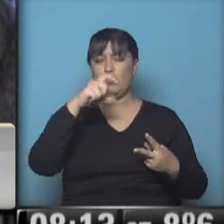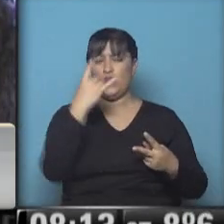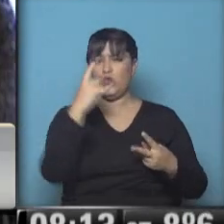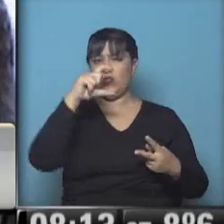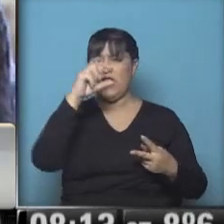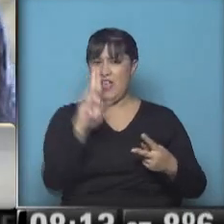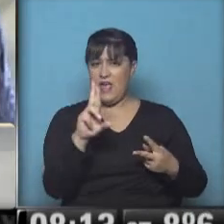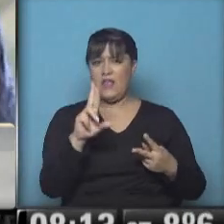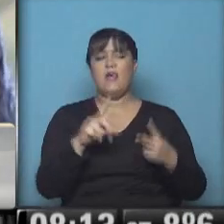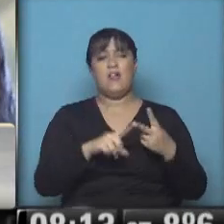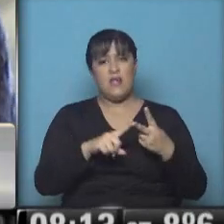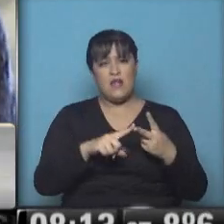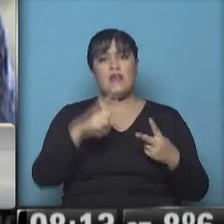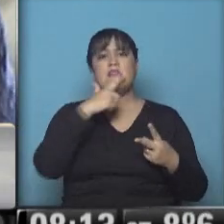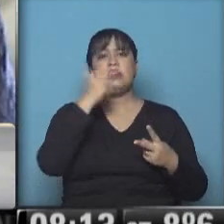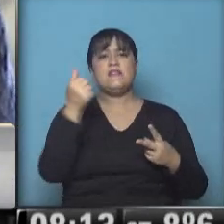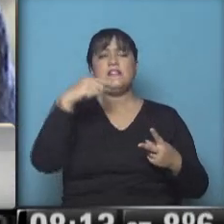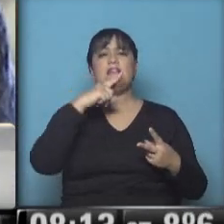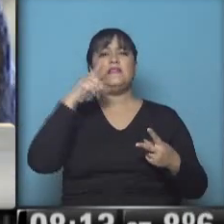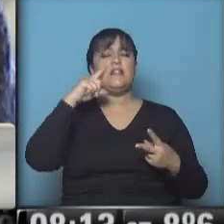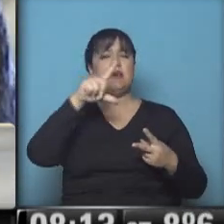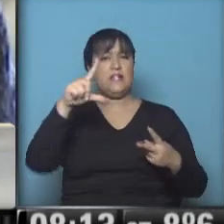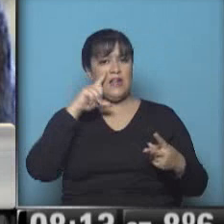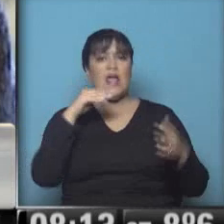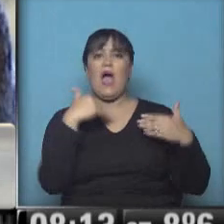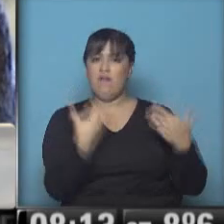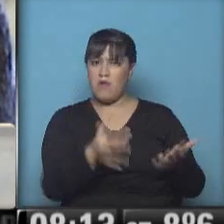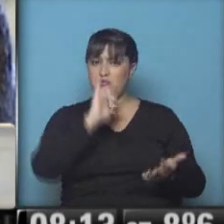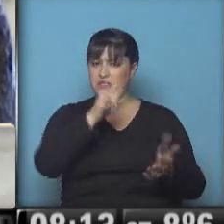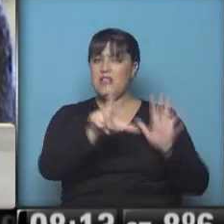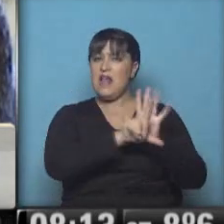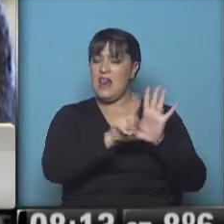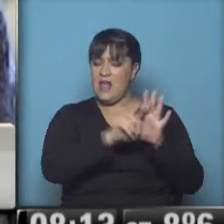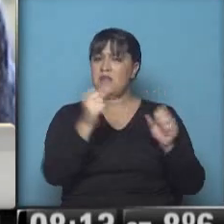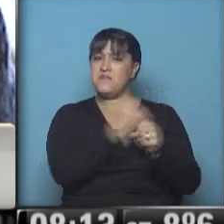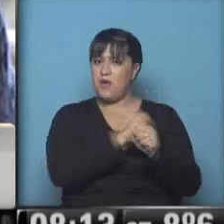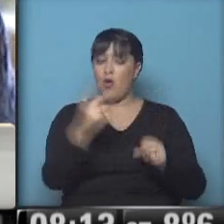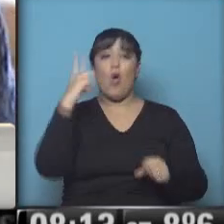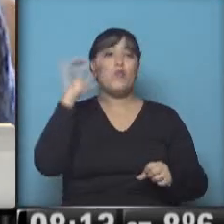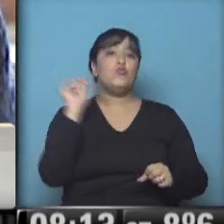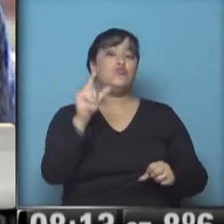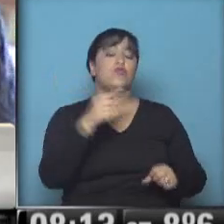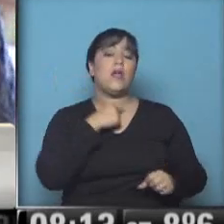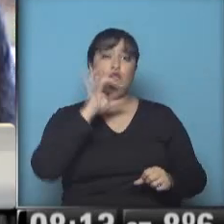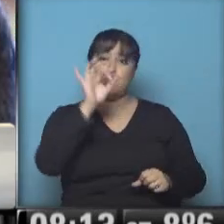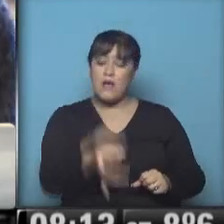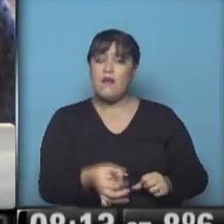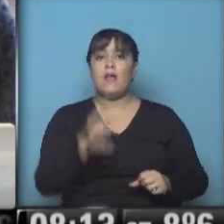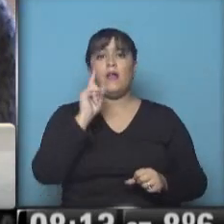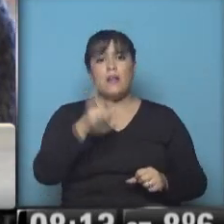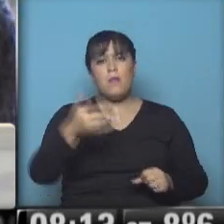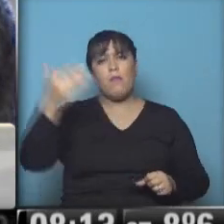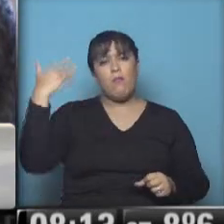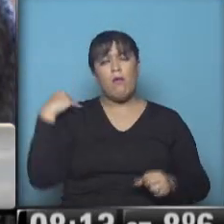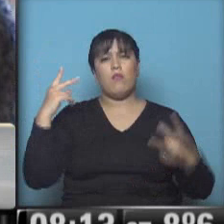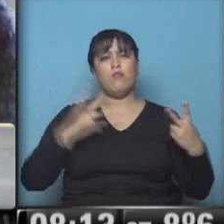Eduardo santín en favor de la iniciativa del gobierno anoche y sobre todo después de aquel viaje que hizo